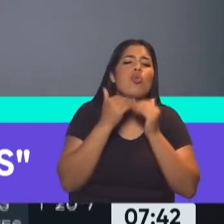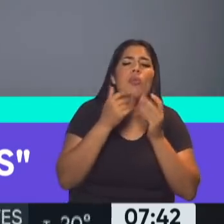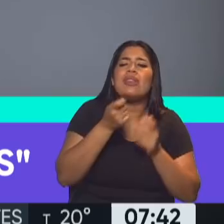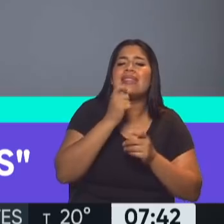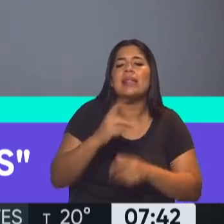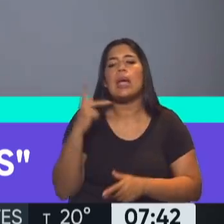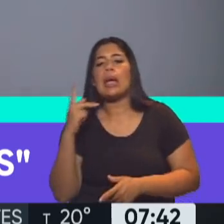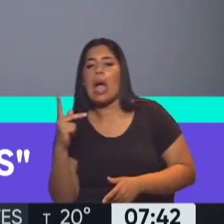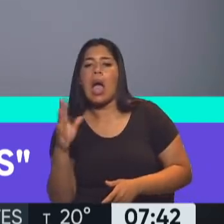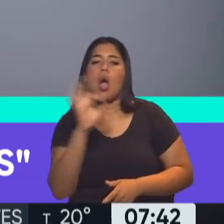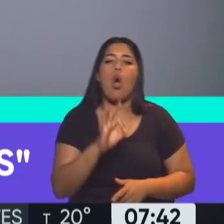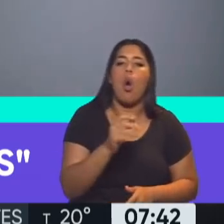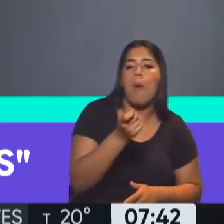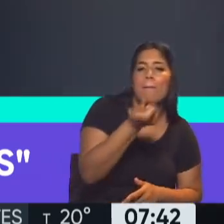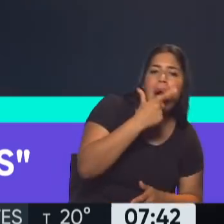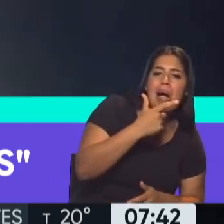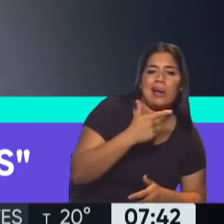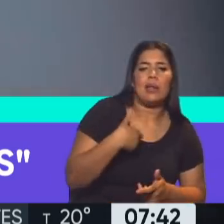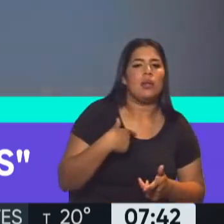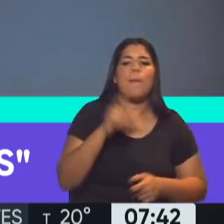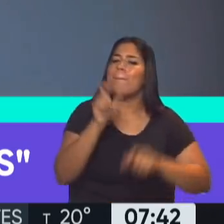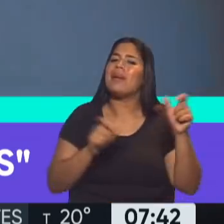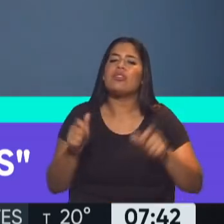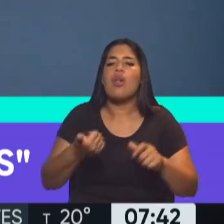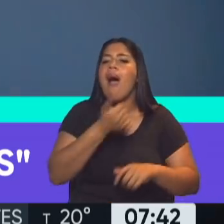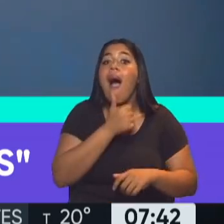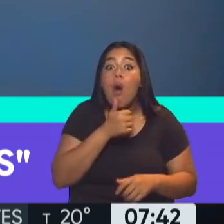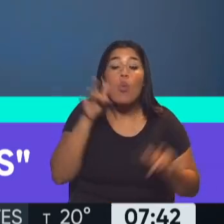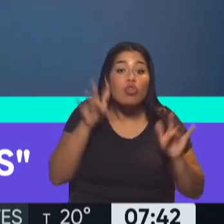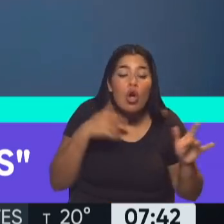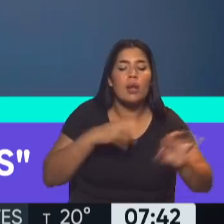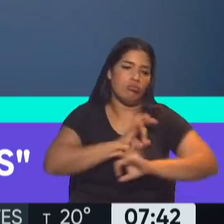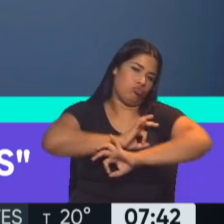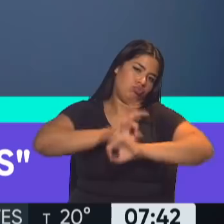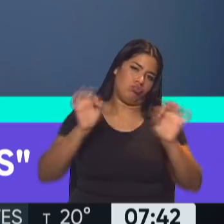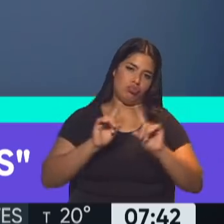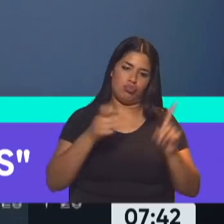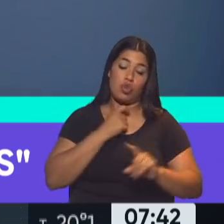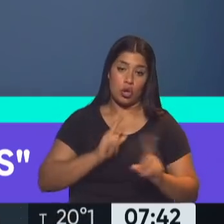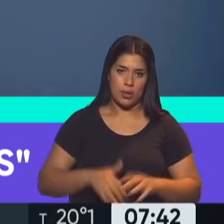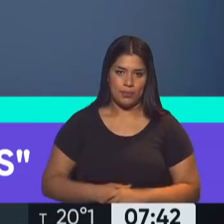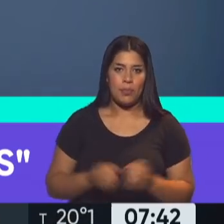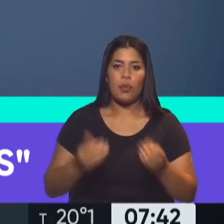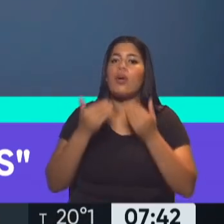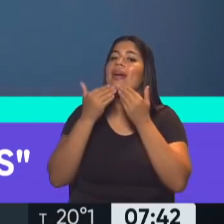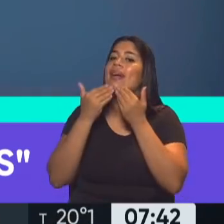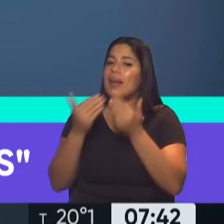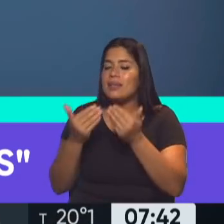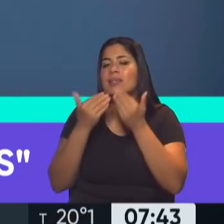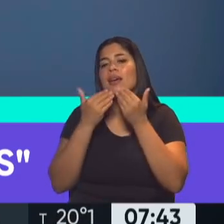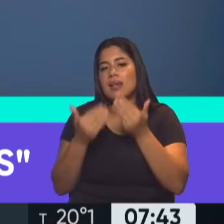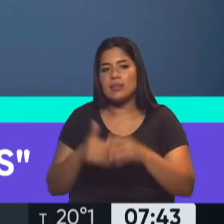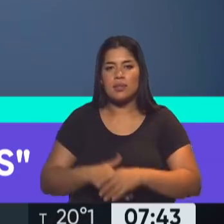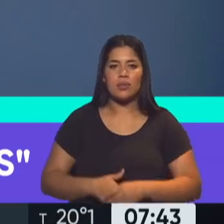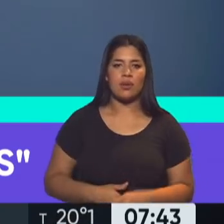macrismo, la gente no quiere que le toquen el agua. Y esto te lo puedo firmar, es así en la comunidad Chubut. Pablo, te agradecemos muchísimo esta comunicación